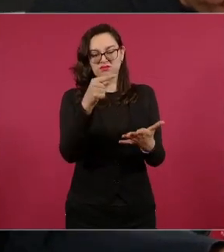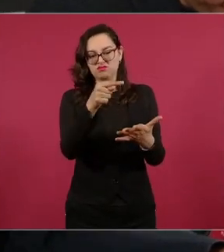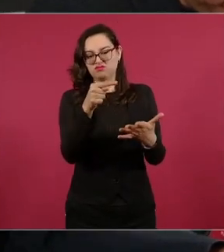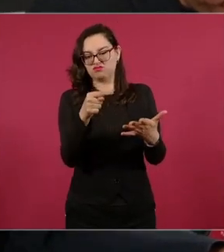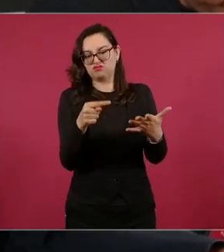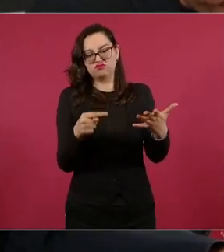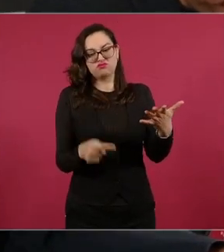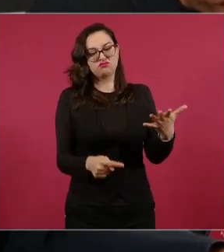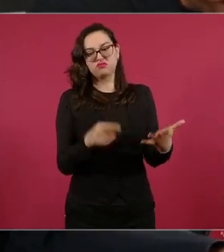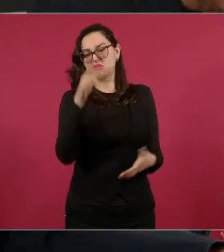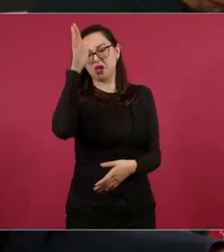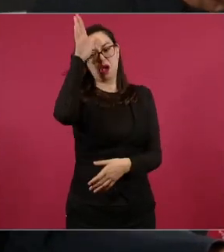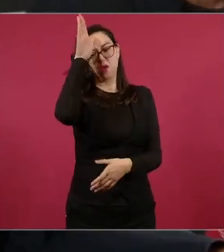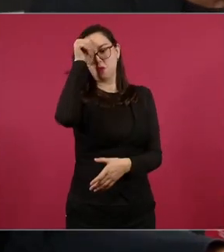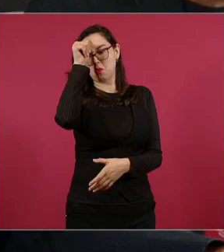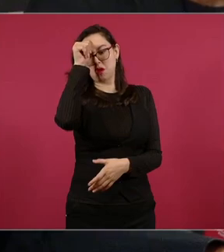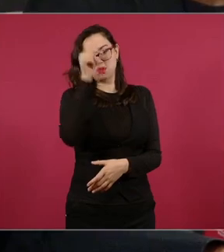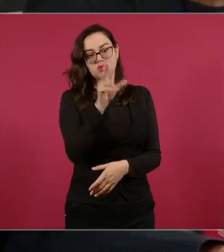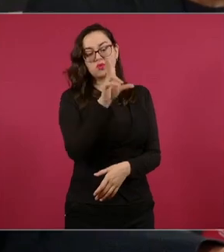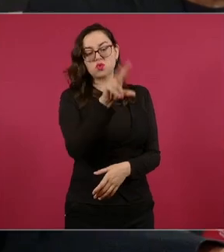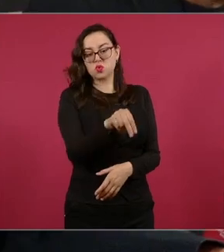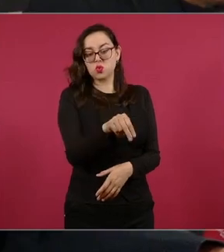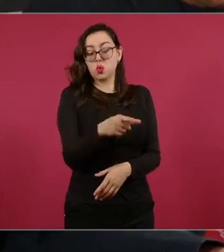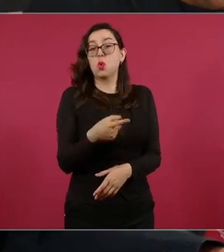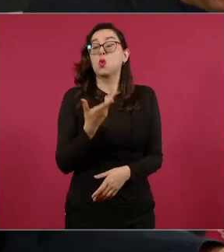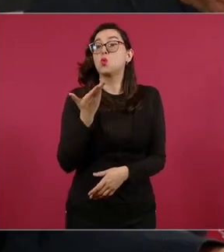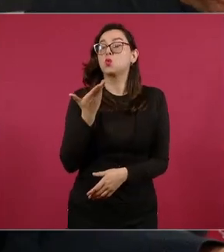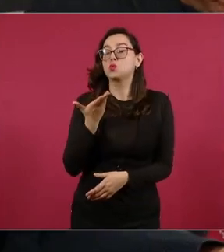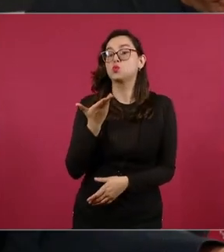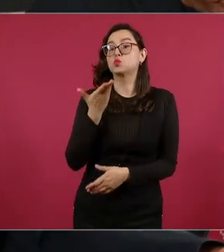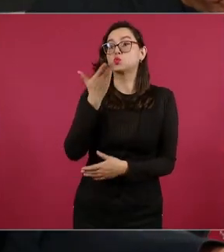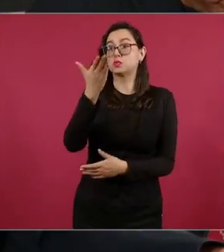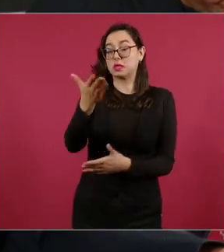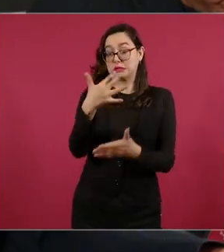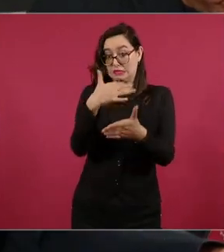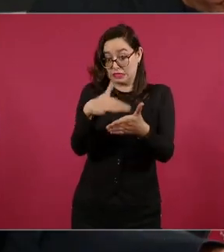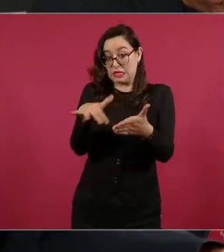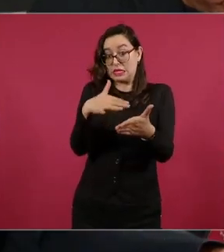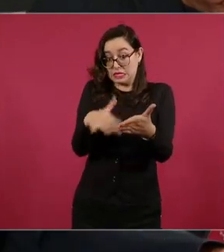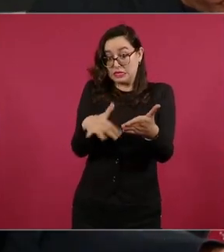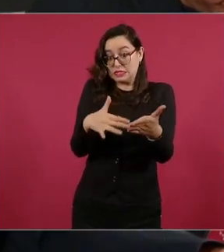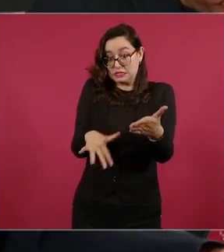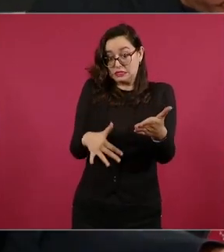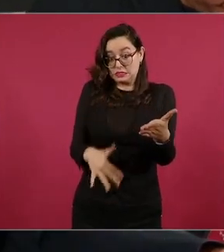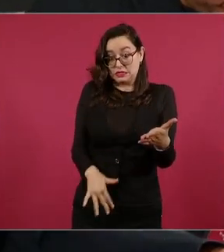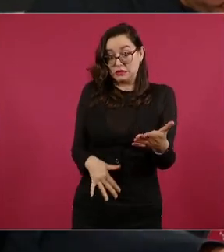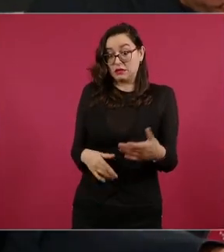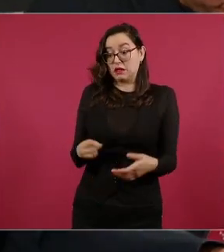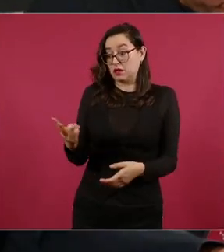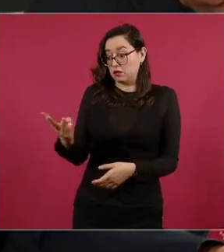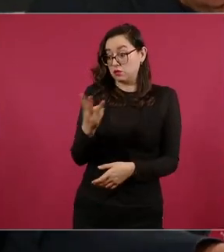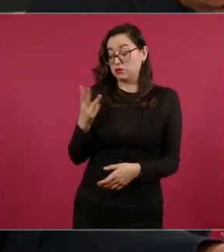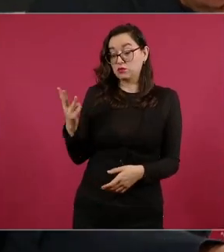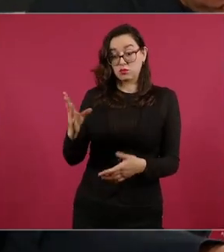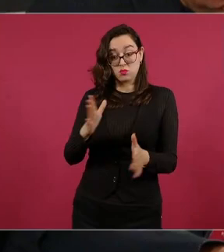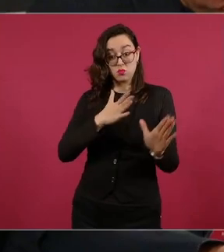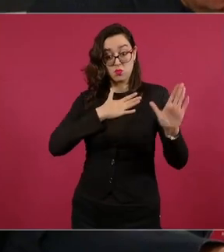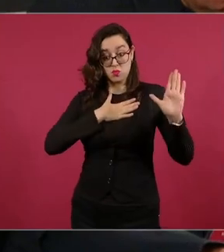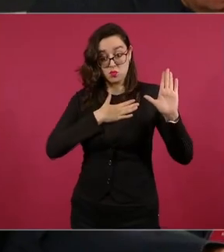usted si pudo revisar este acuerdo de paz que firmaron a los que se comprometieron ya que